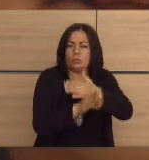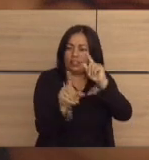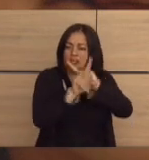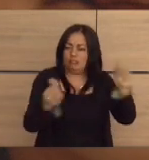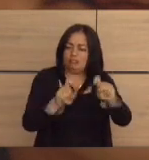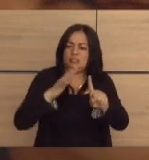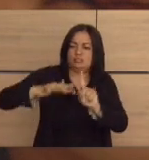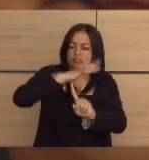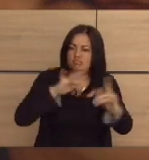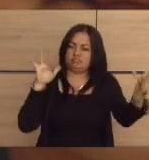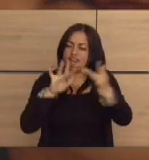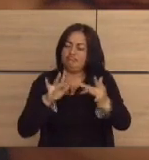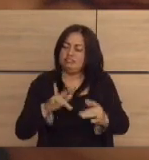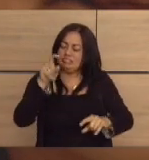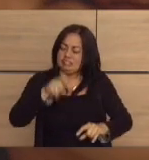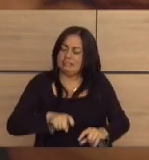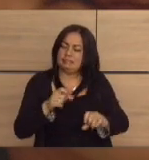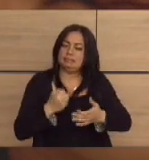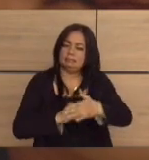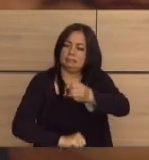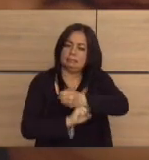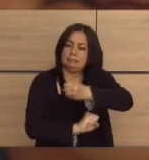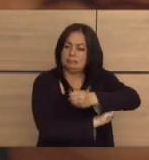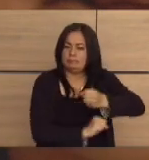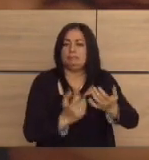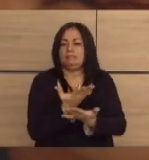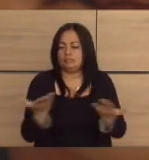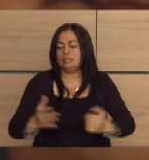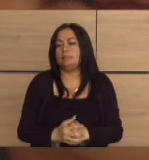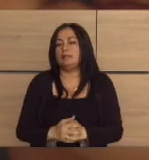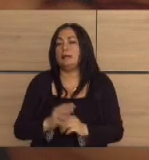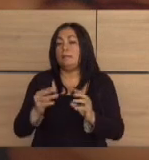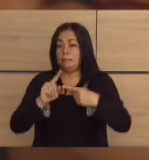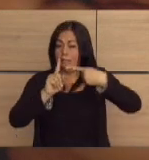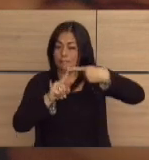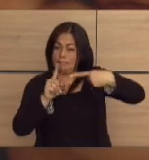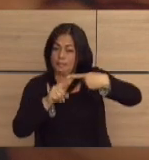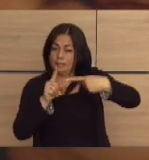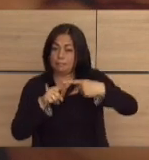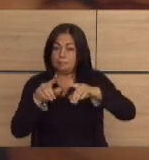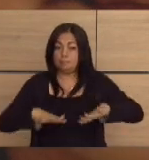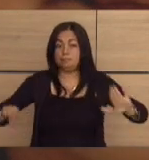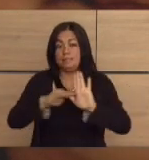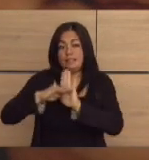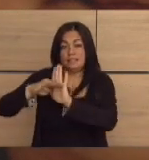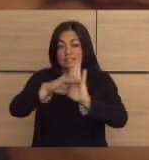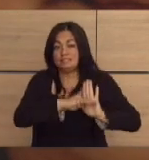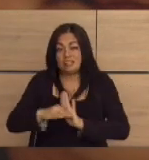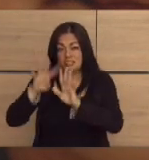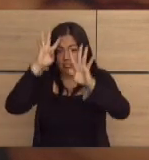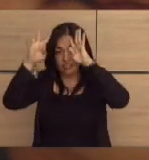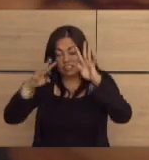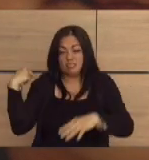entidad territorial, pasa por abordar los siguientes temas. Primero, la resignificación de los estándares y didácticas de